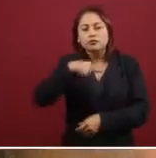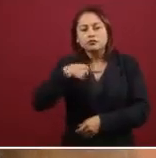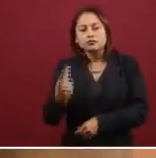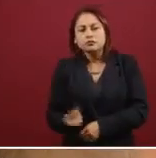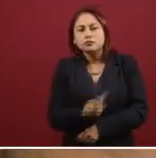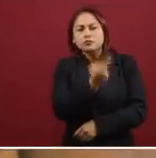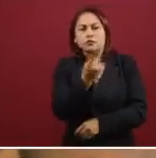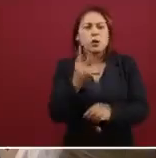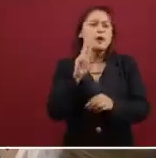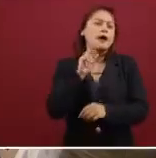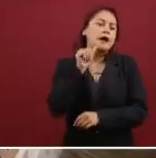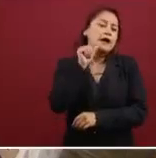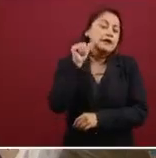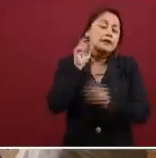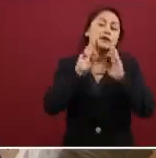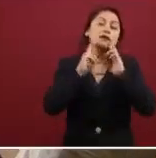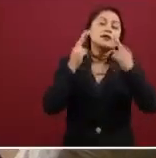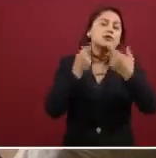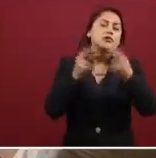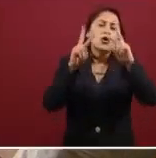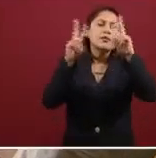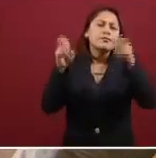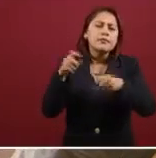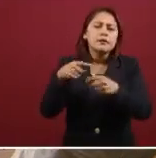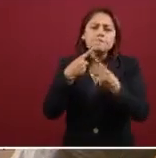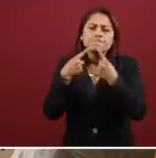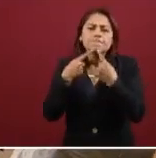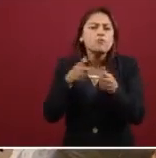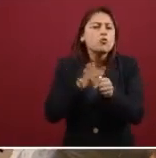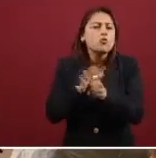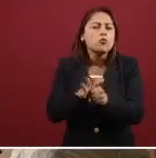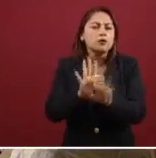tema al respecto. Y tengo otra pregunta para después, si me lo permite.